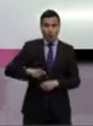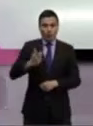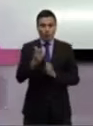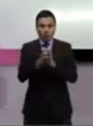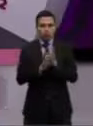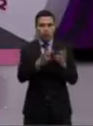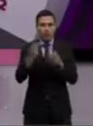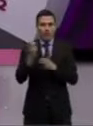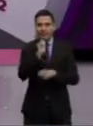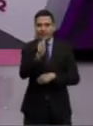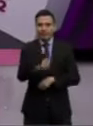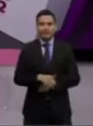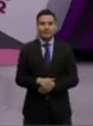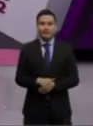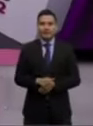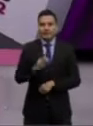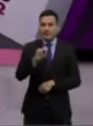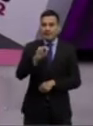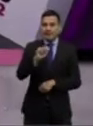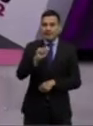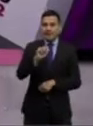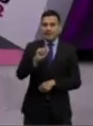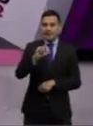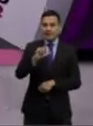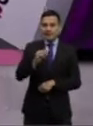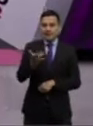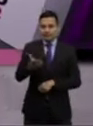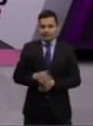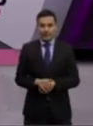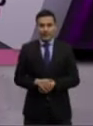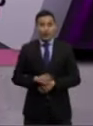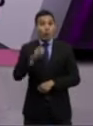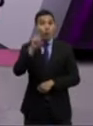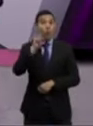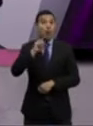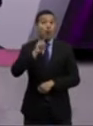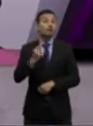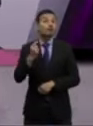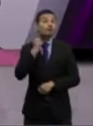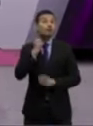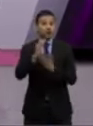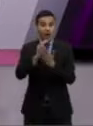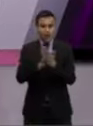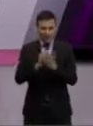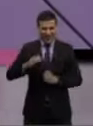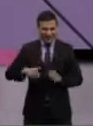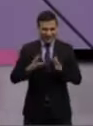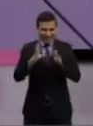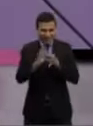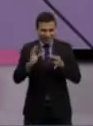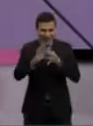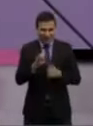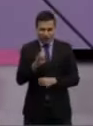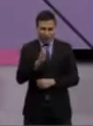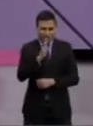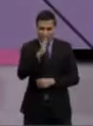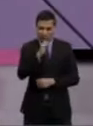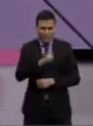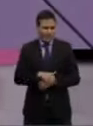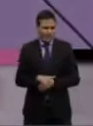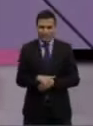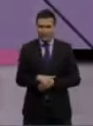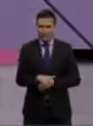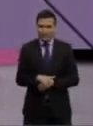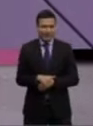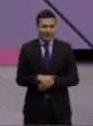lo roba. Natalia. Híjole. Bueno, primero, la baja de feminicidios de la que estabas comentando no puede ser,